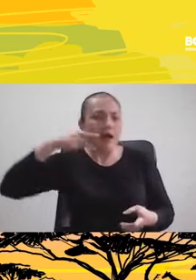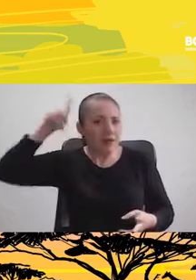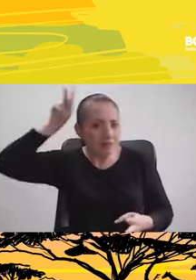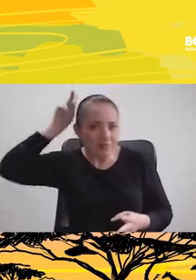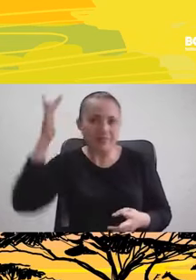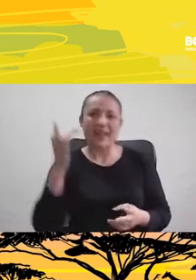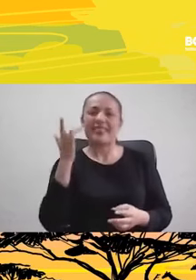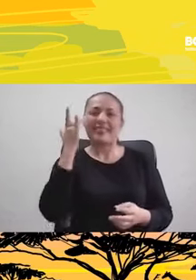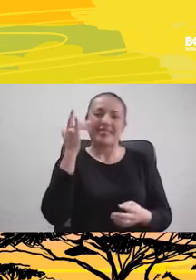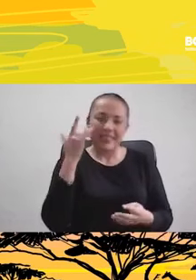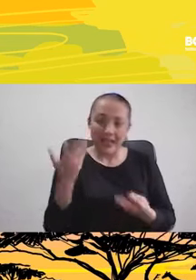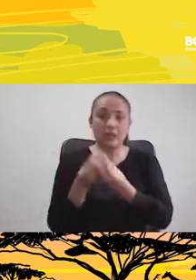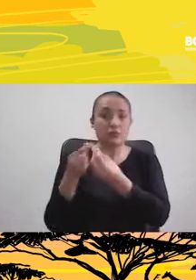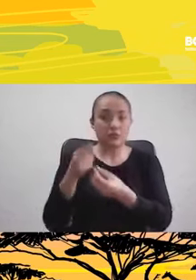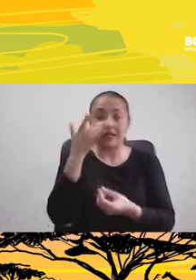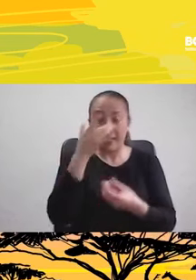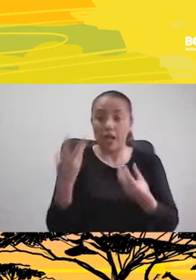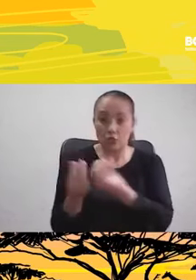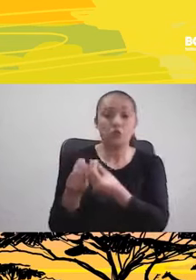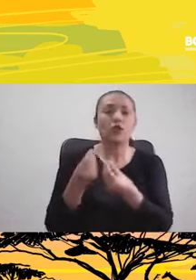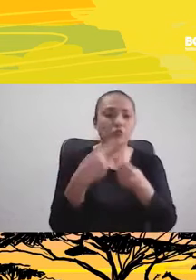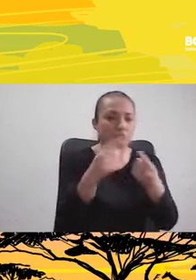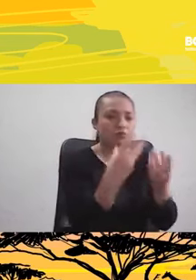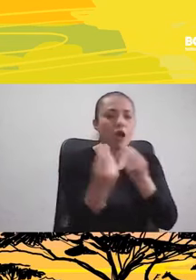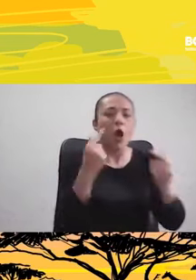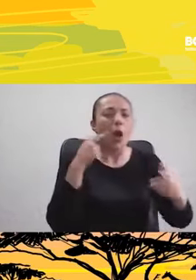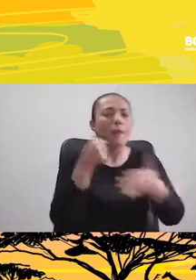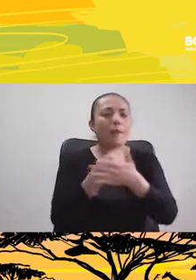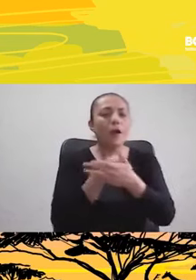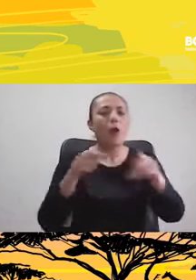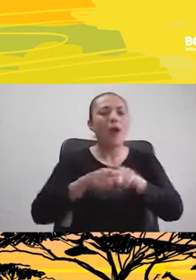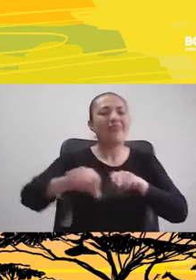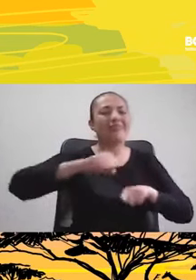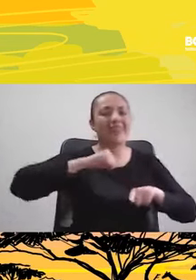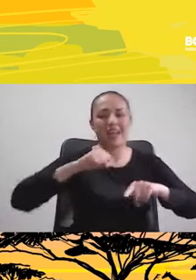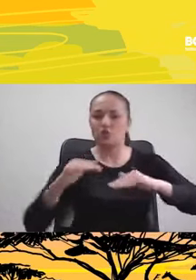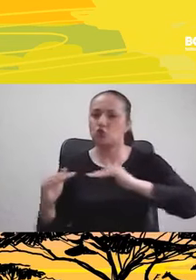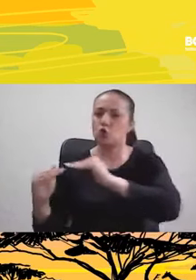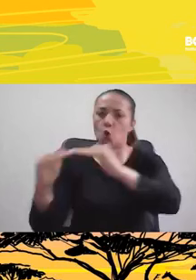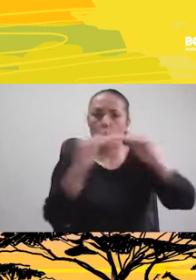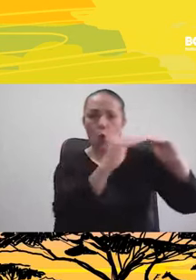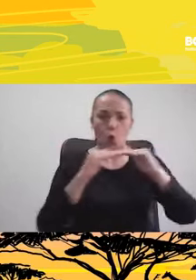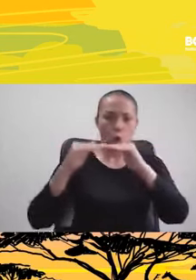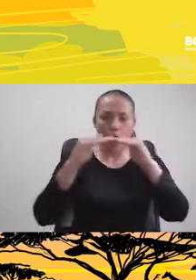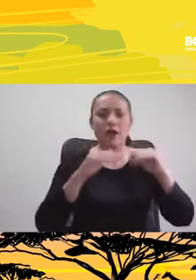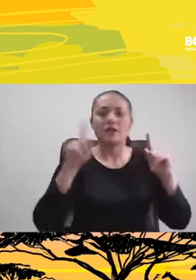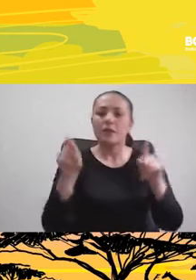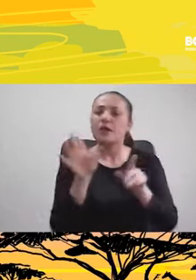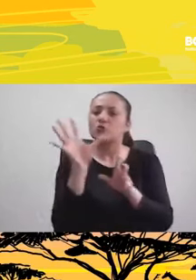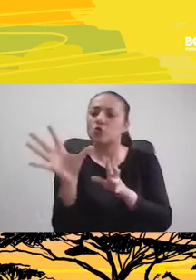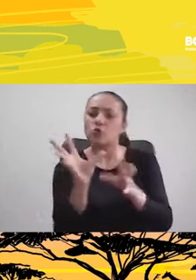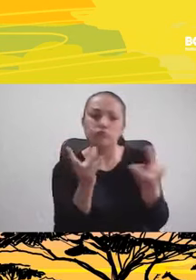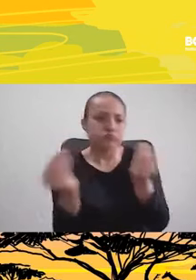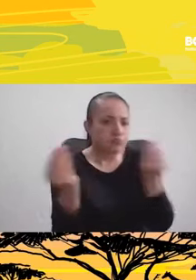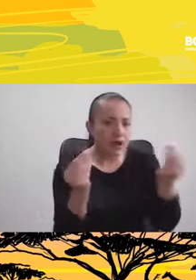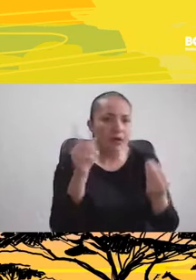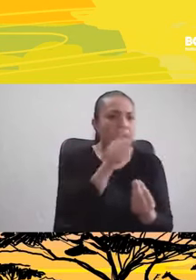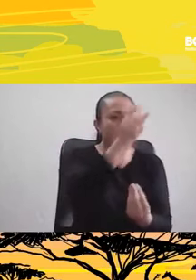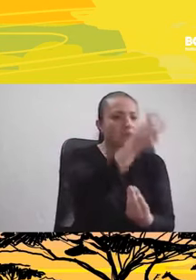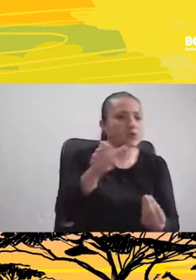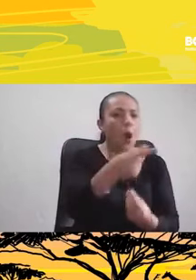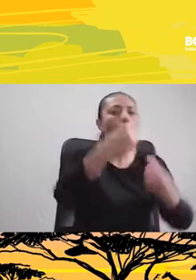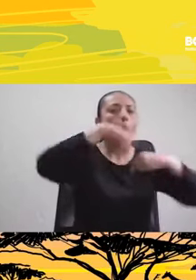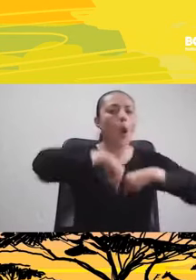derechos culturales, individuales y colectivos de estos pueblos y sus sujetos colectivos étnicos contenidos al